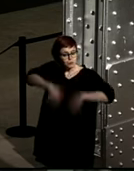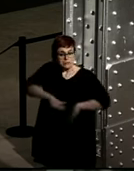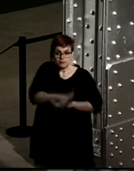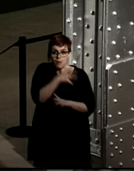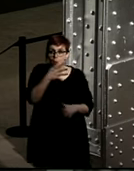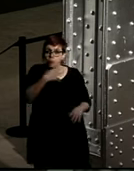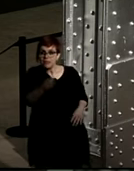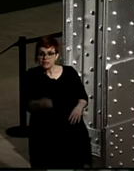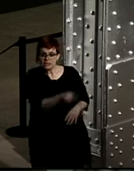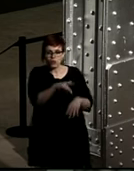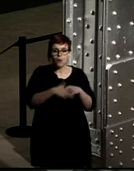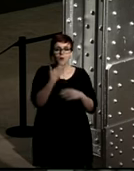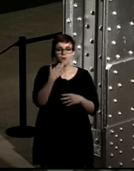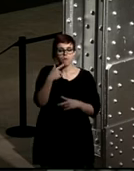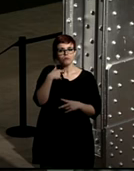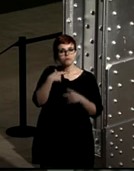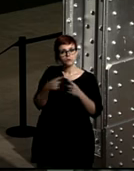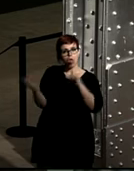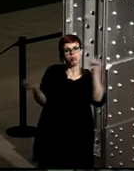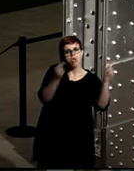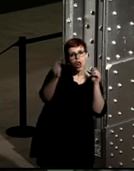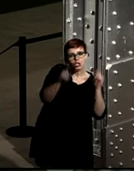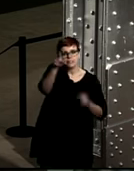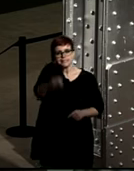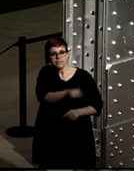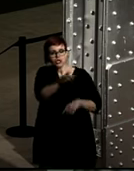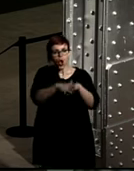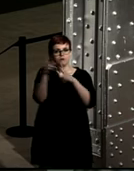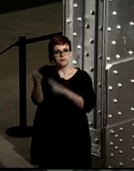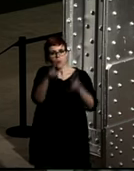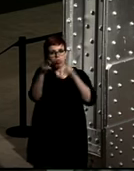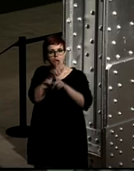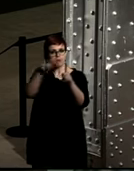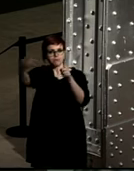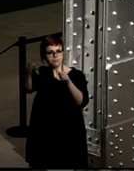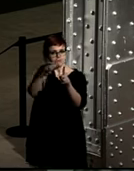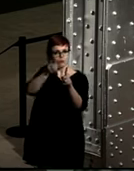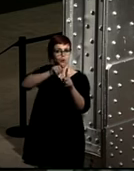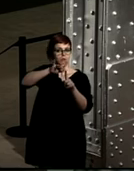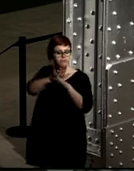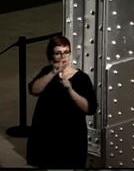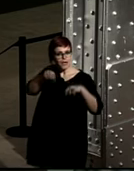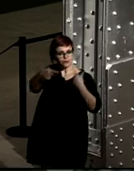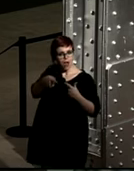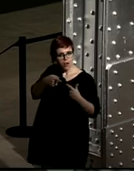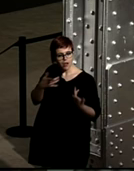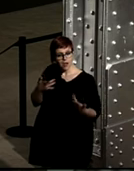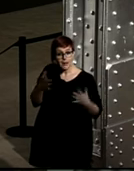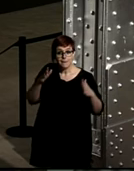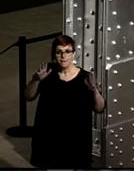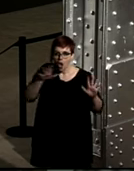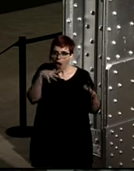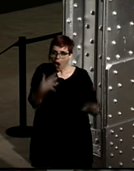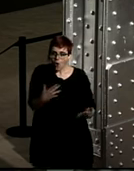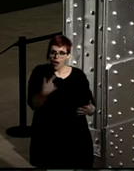Cuando decides una secuencia sí, una secuencia no, un diálogo sí, un diálogo no, un plano sí, un plano no, va saliendo solo. Pero ahora me